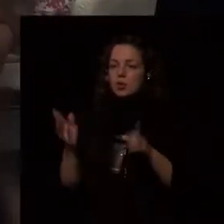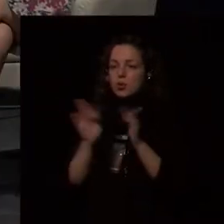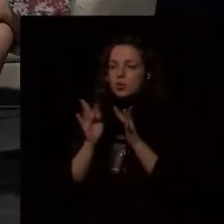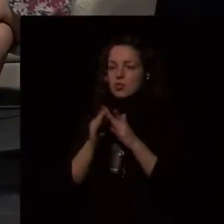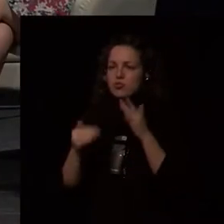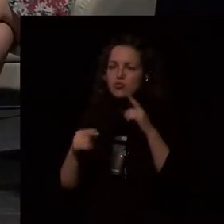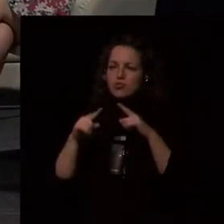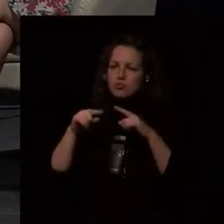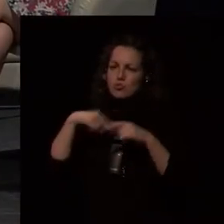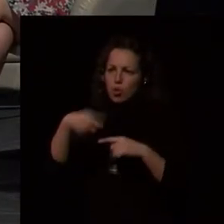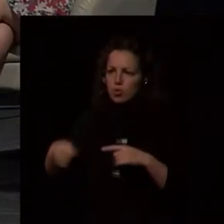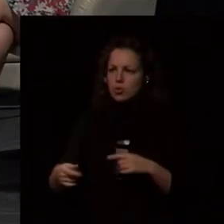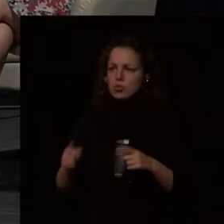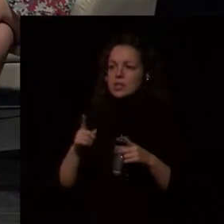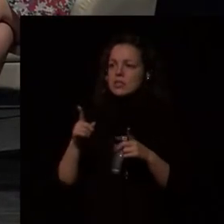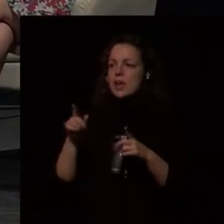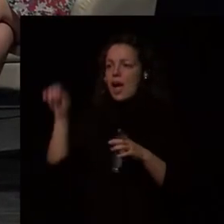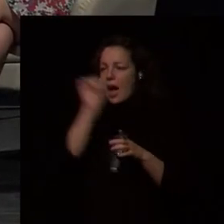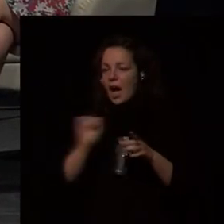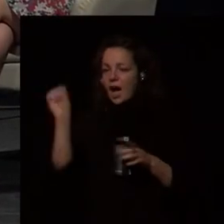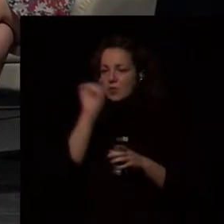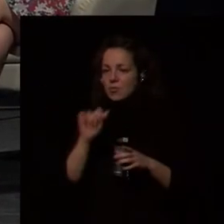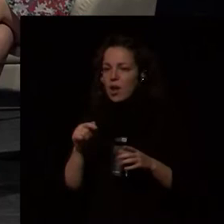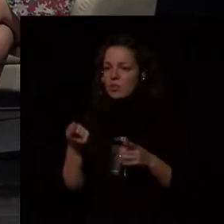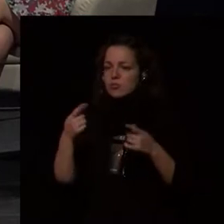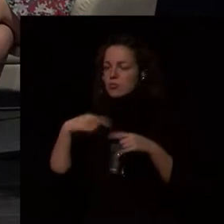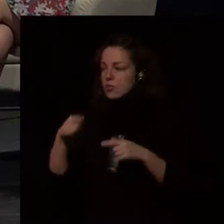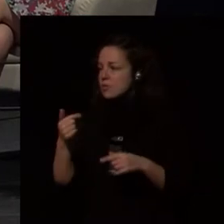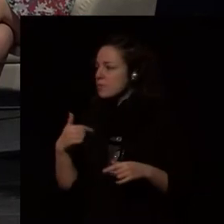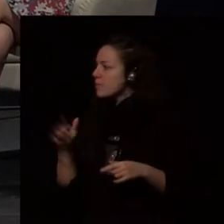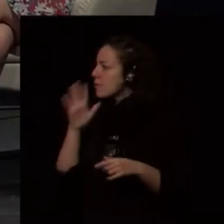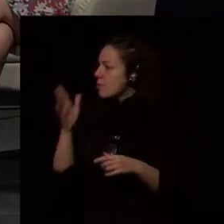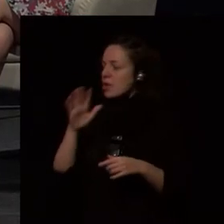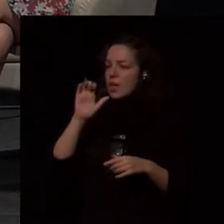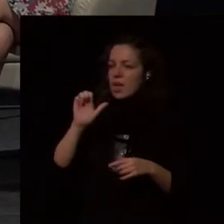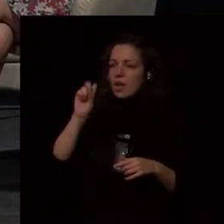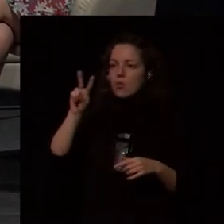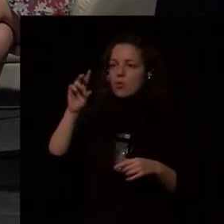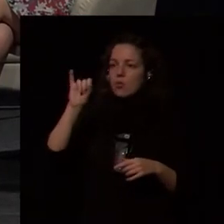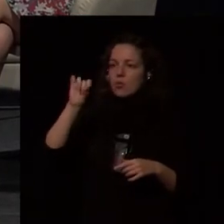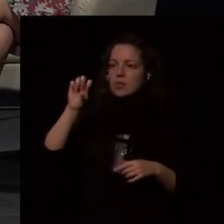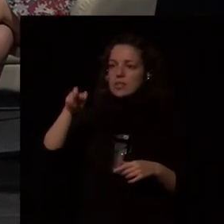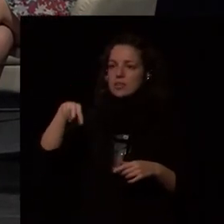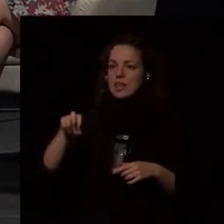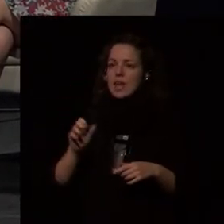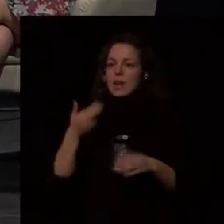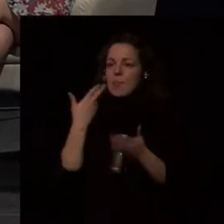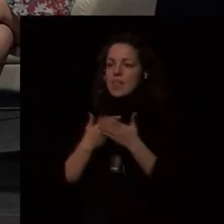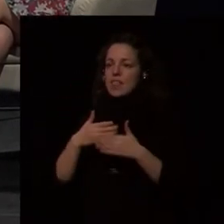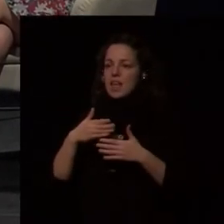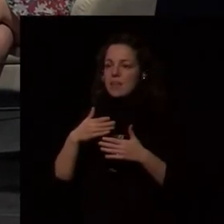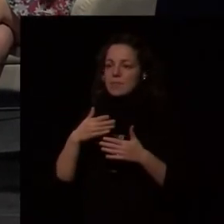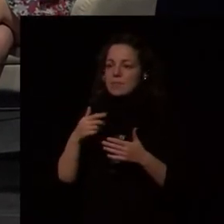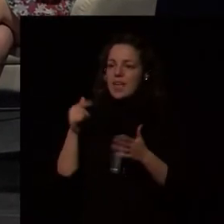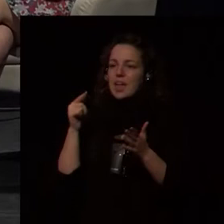diario, anual, con las jornadas. A Eugen le pedimos muchas referencias y François también, y ha